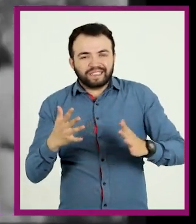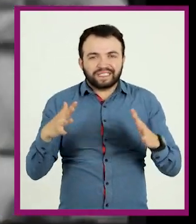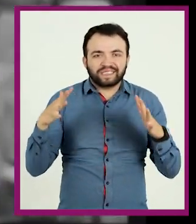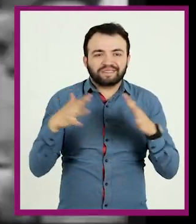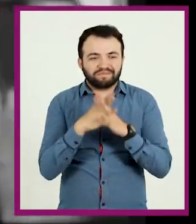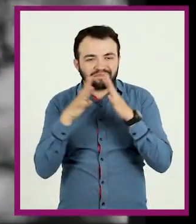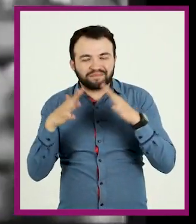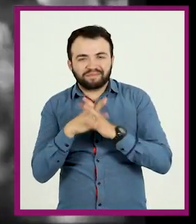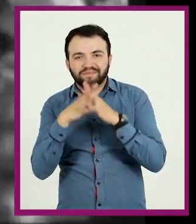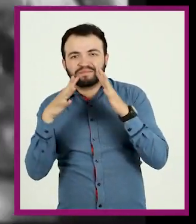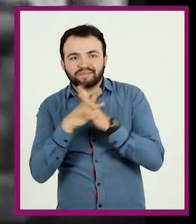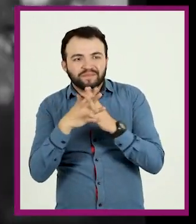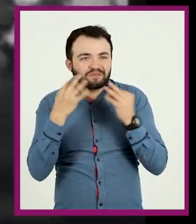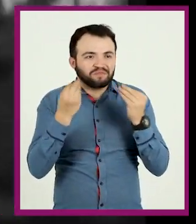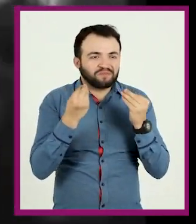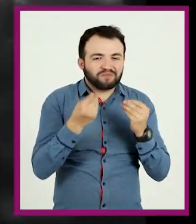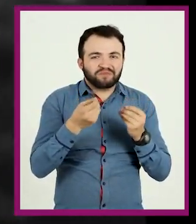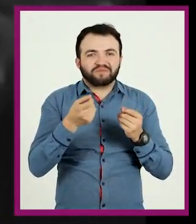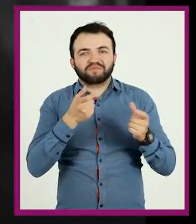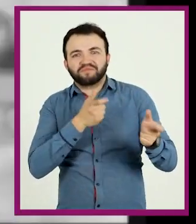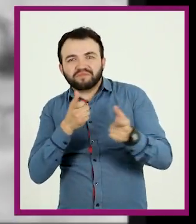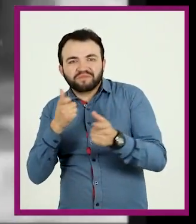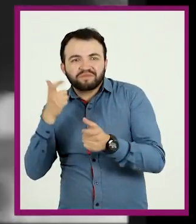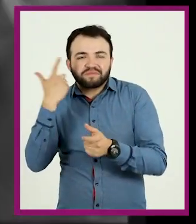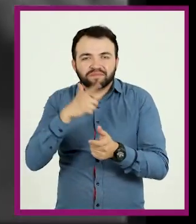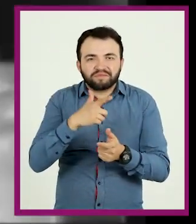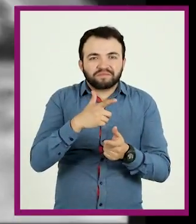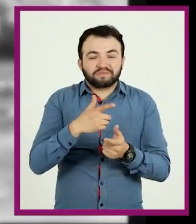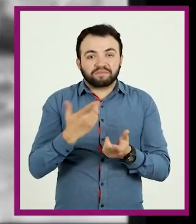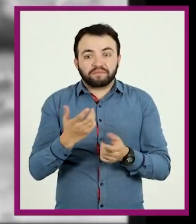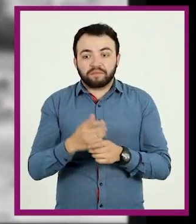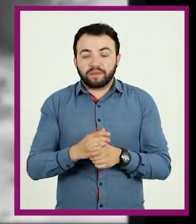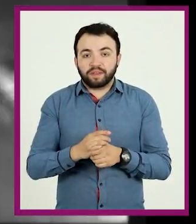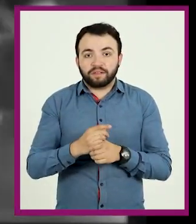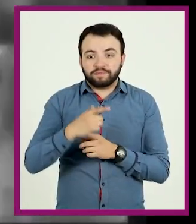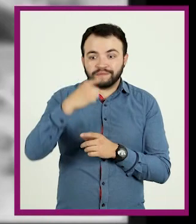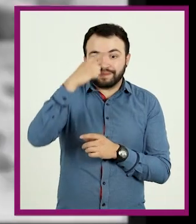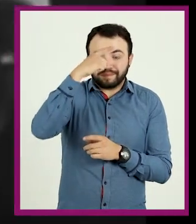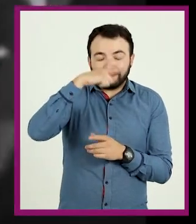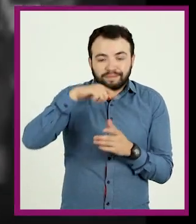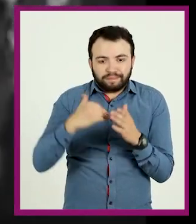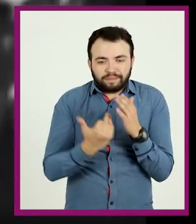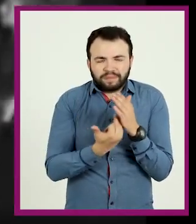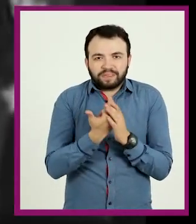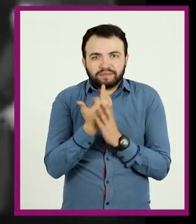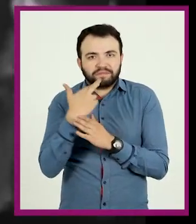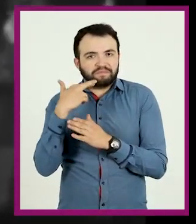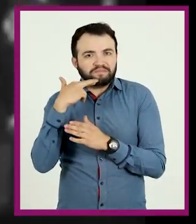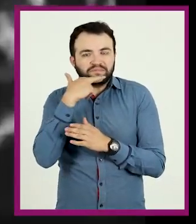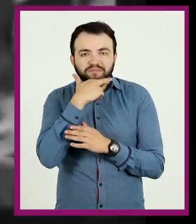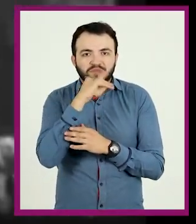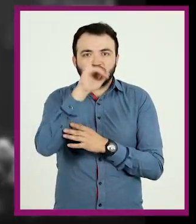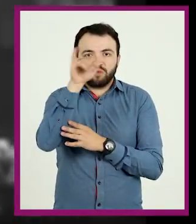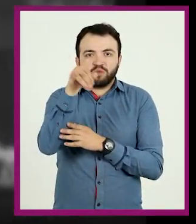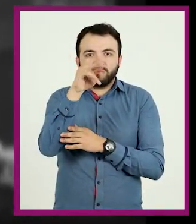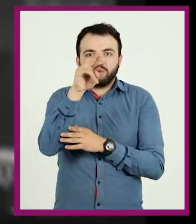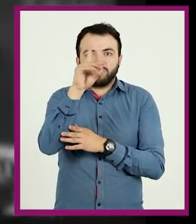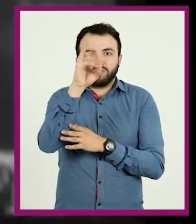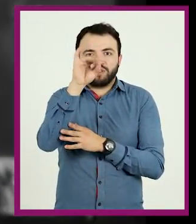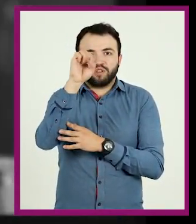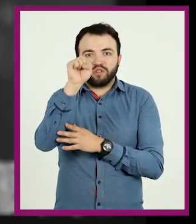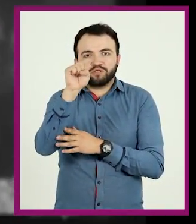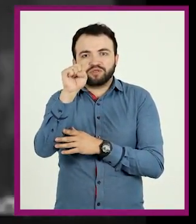política e innumerables conflictos bélicos en la región desde entonces. De la noche a la mañana, miles de judíos que